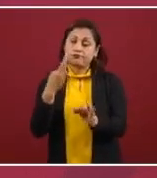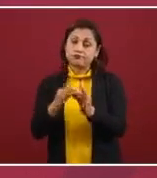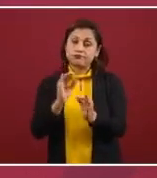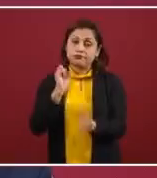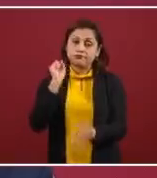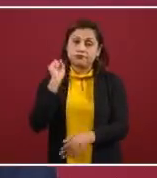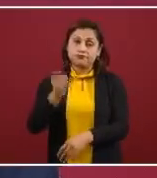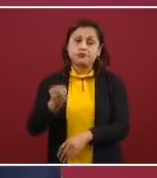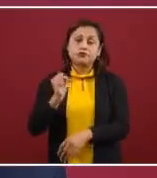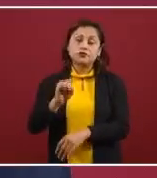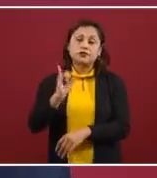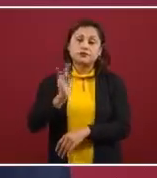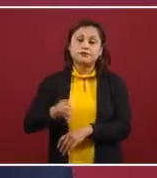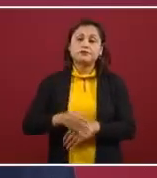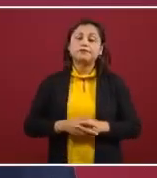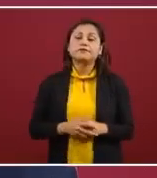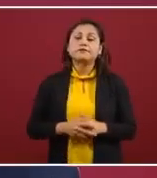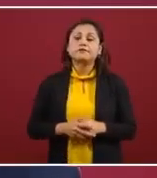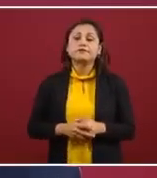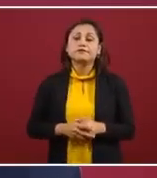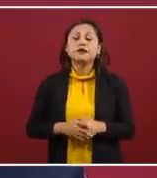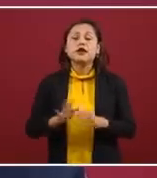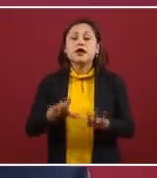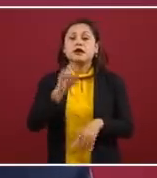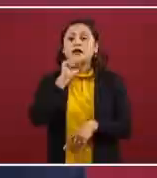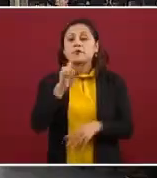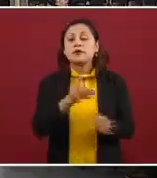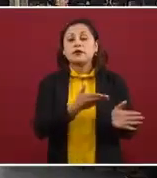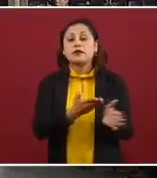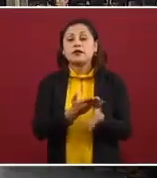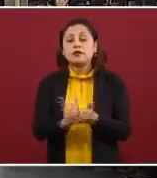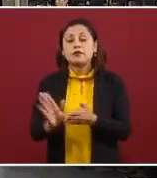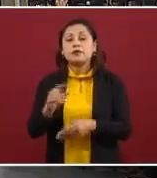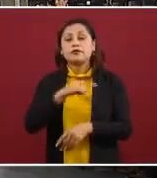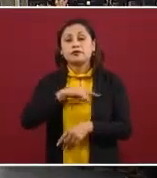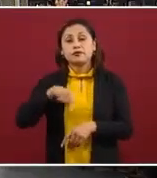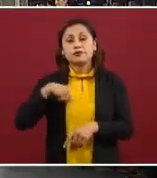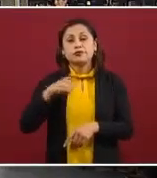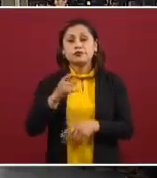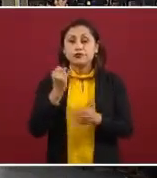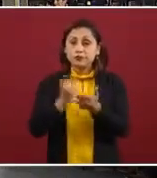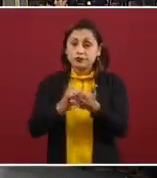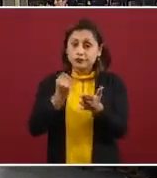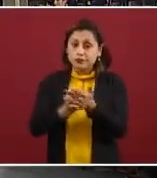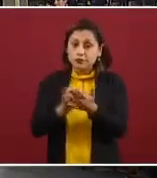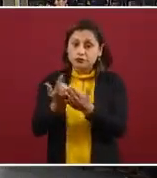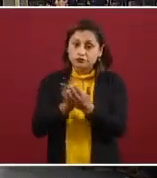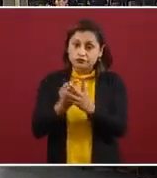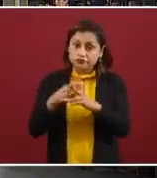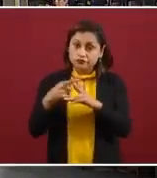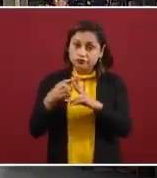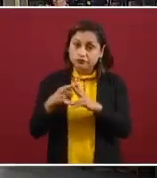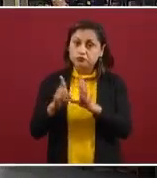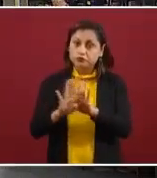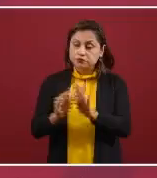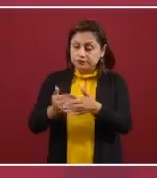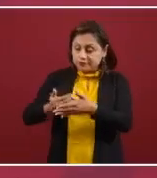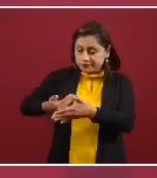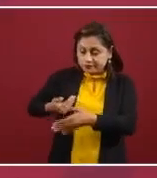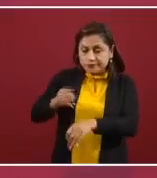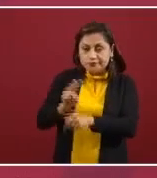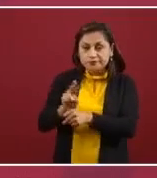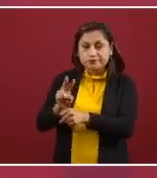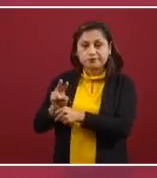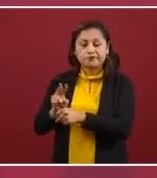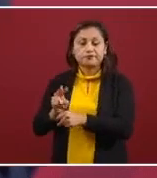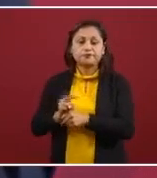estamos combatiendo la evasión fiscal. La aprobación de la reforma